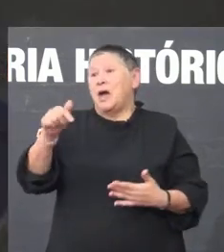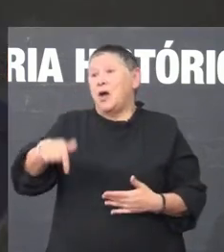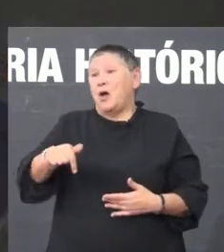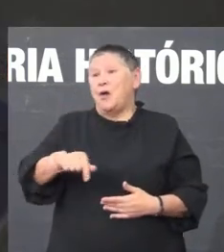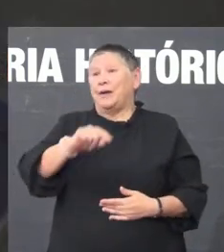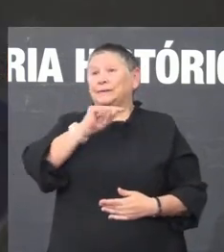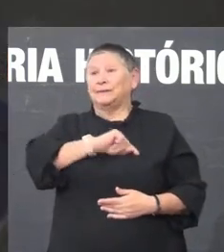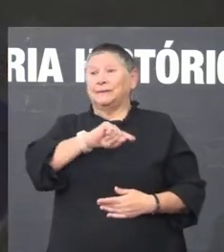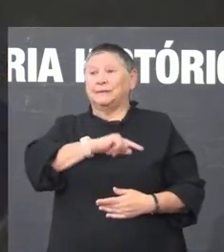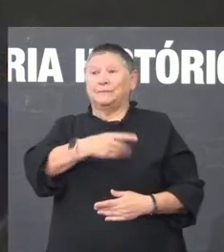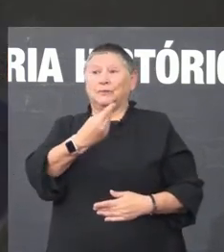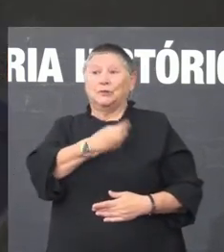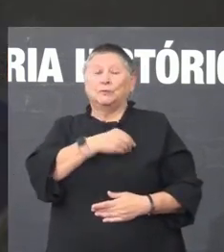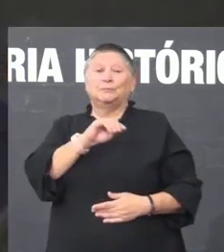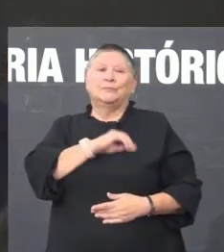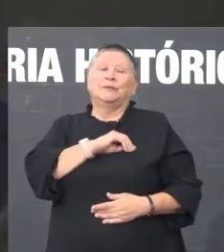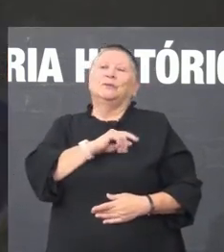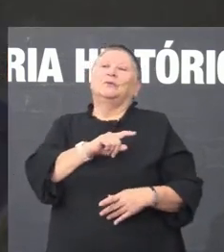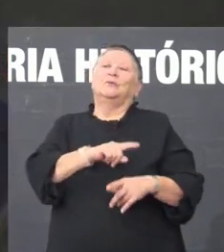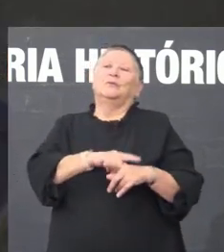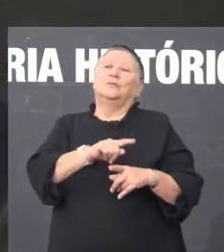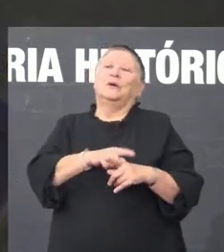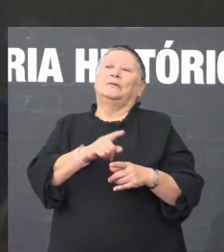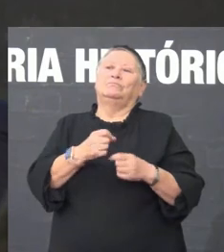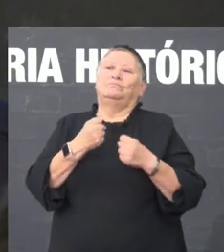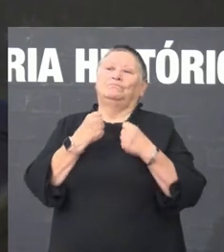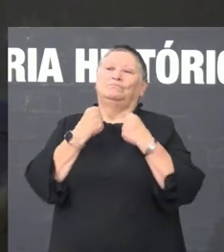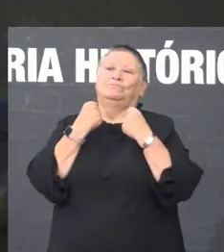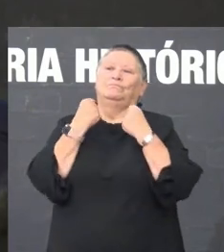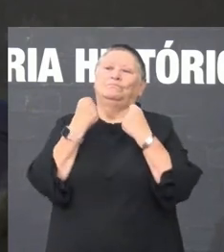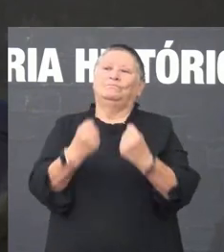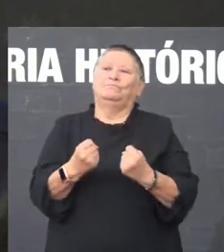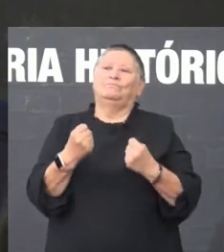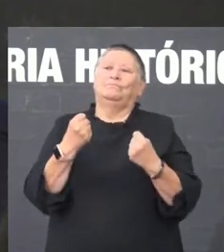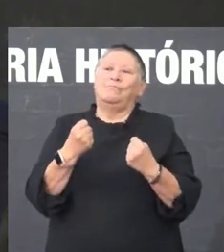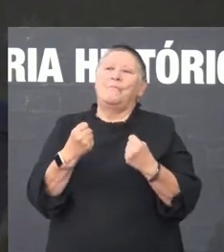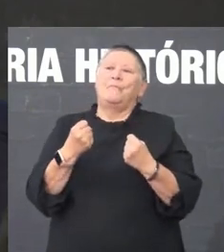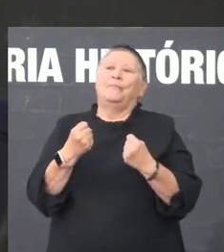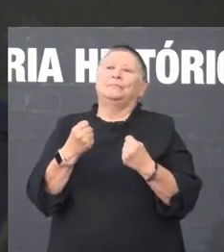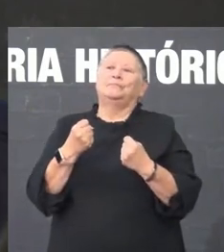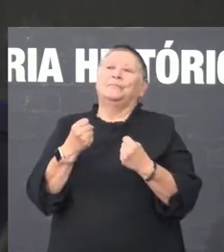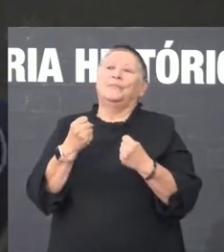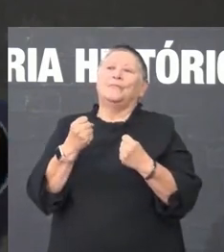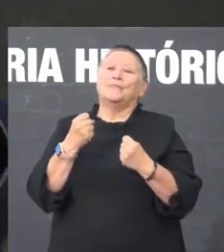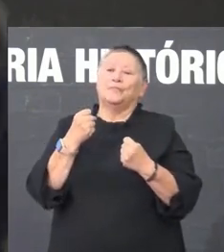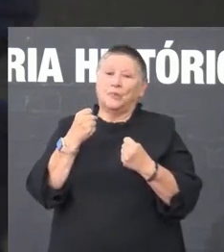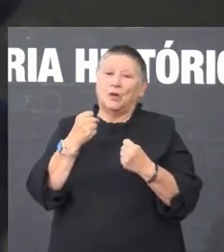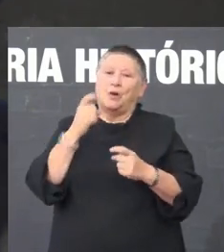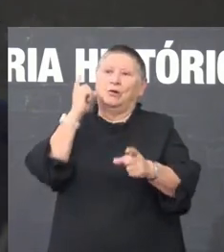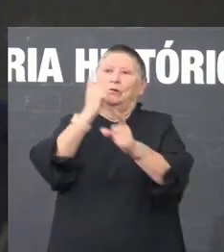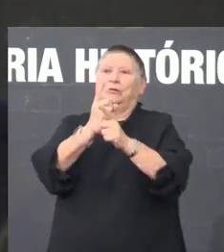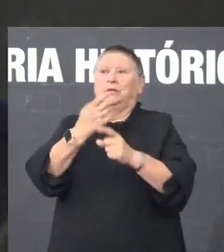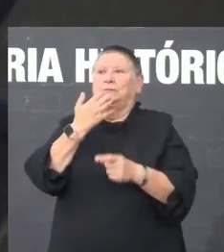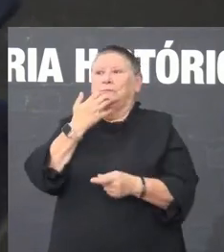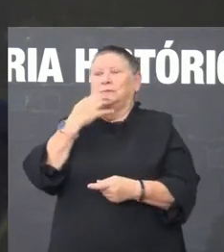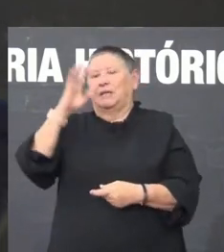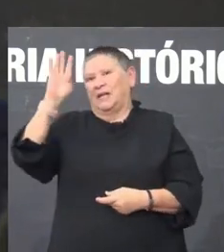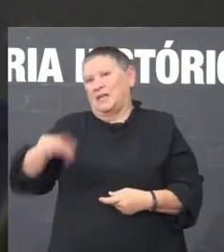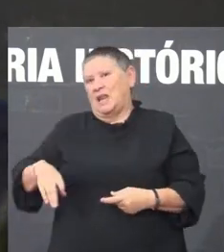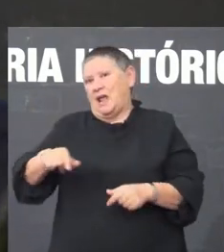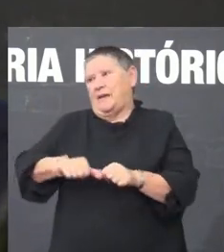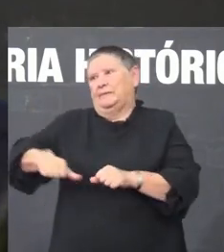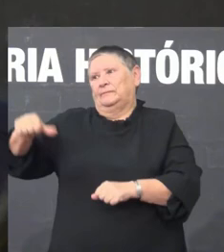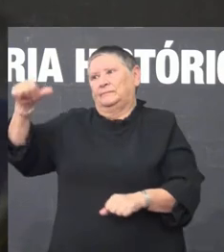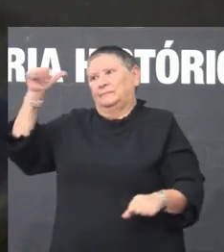el sentimiento patriótico español, no se forjaría a través, por ejemplo, también del anticatalanismo, que viene de lejos.